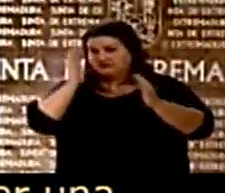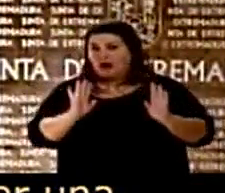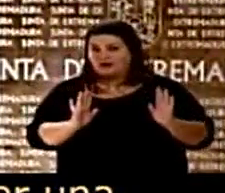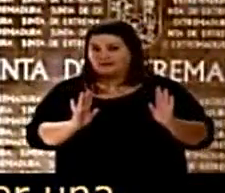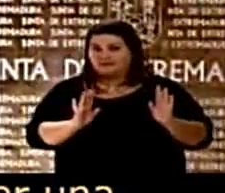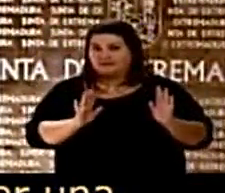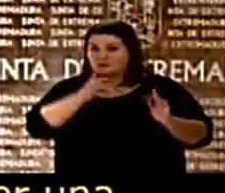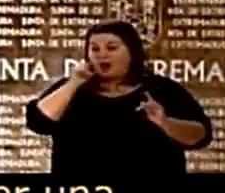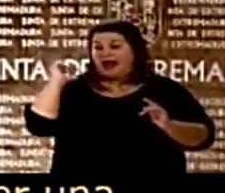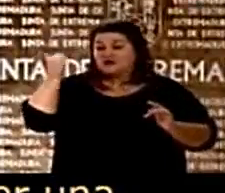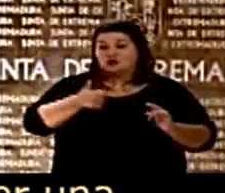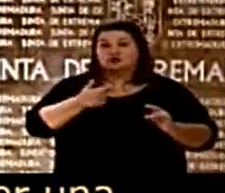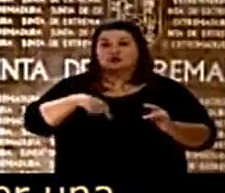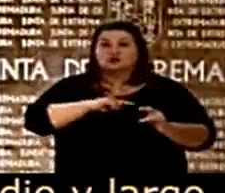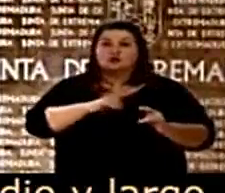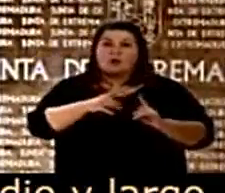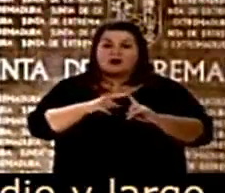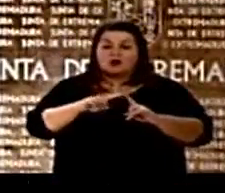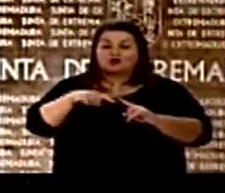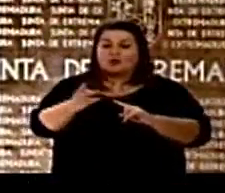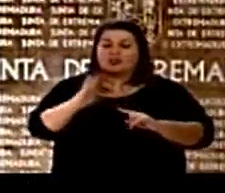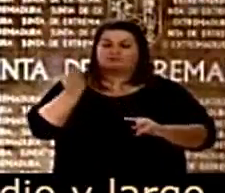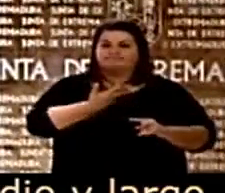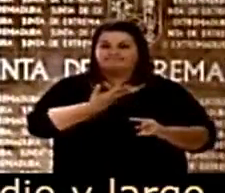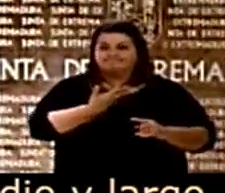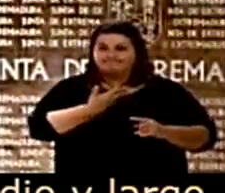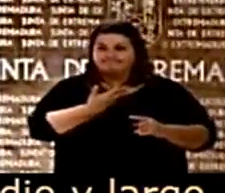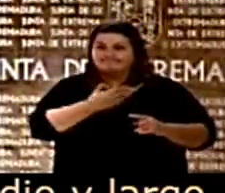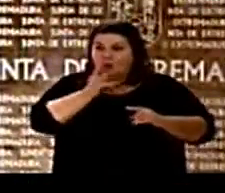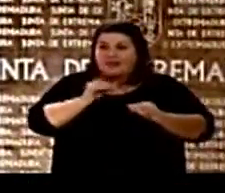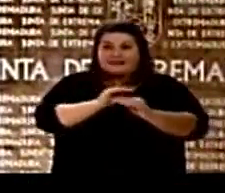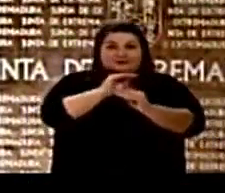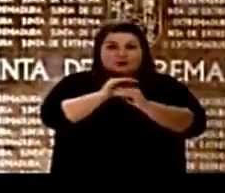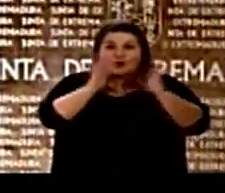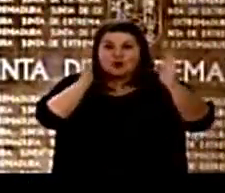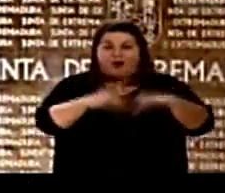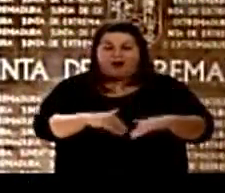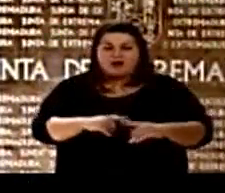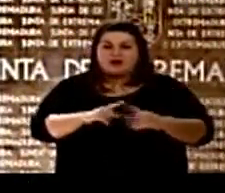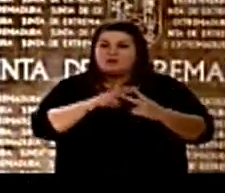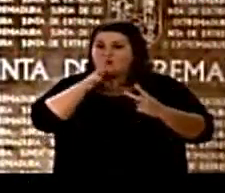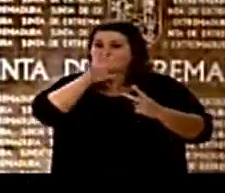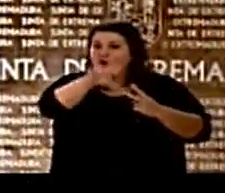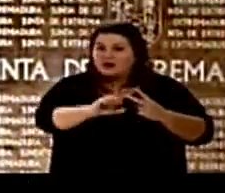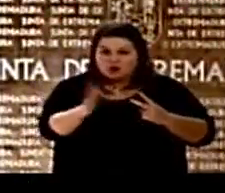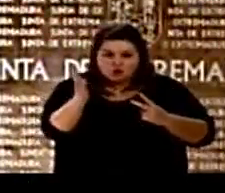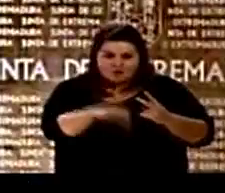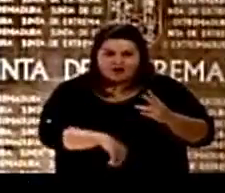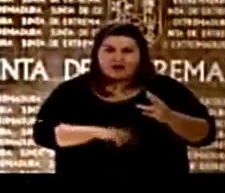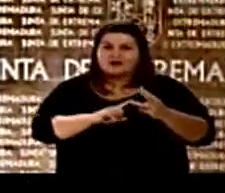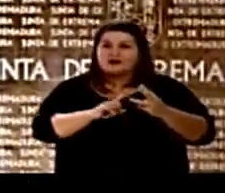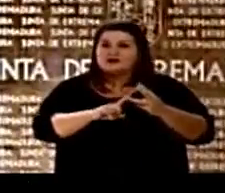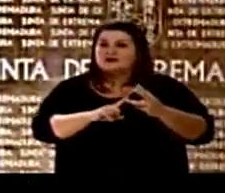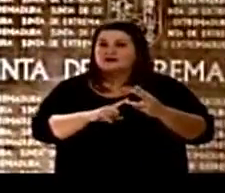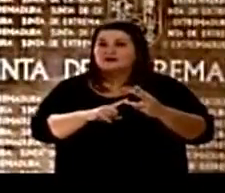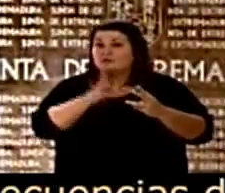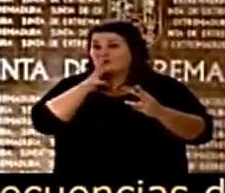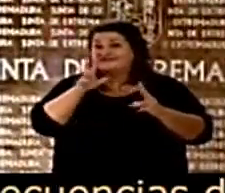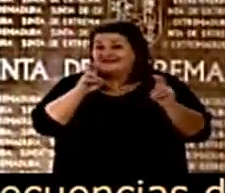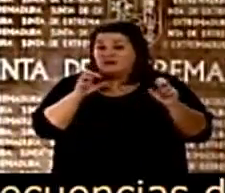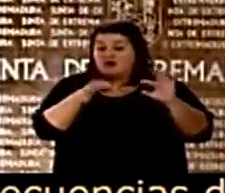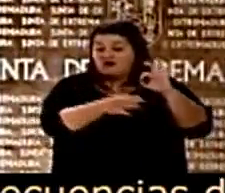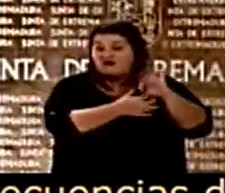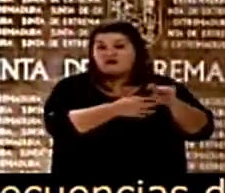últimos años pues estamos pagando un poco las consecuencias de la ausencia de inversión, de compras, en todo este tema,